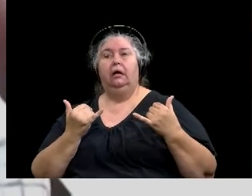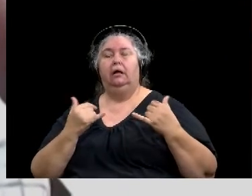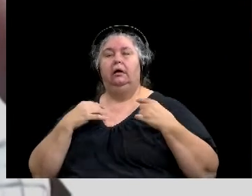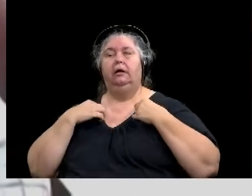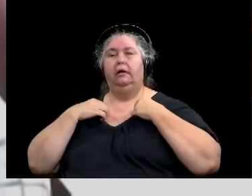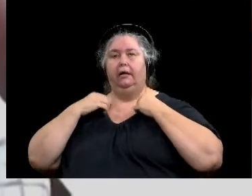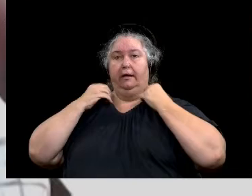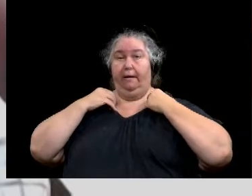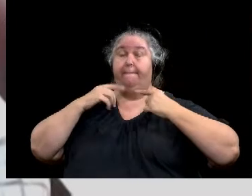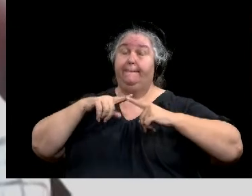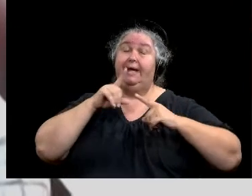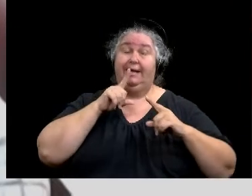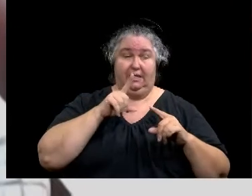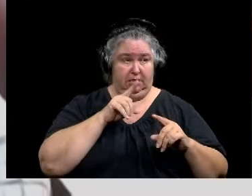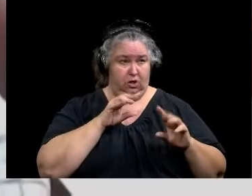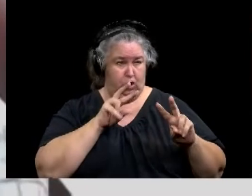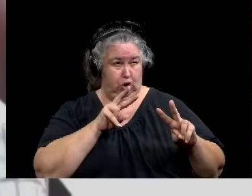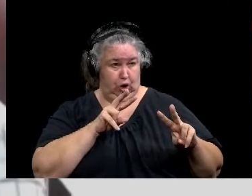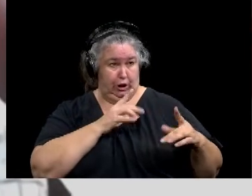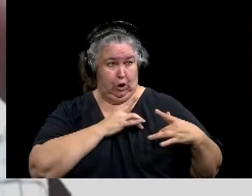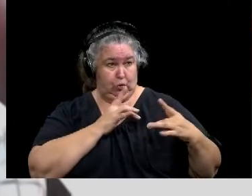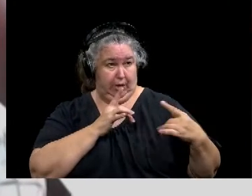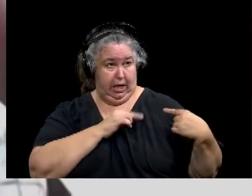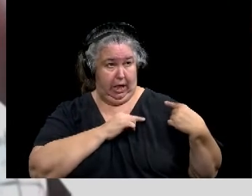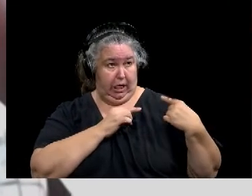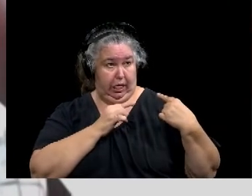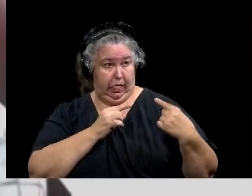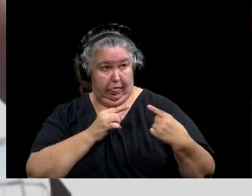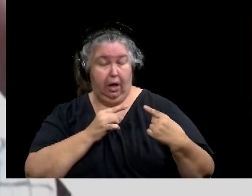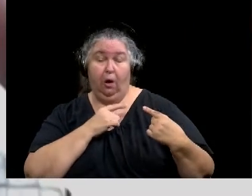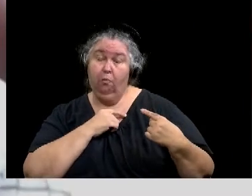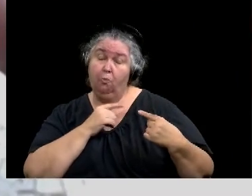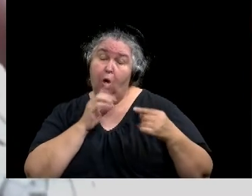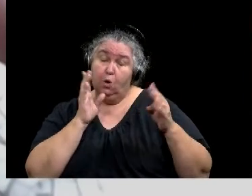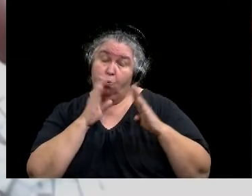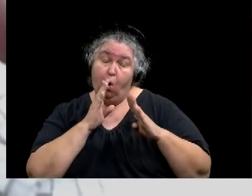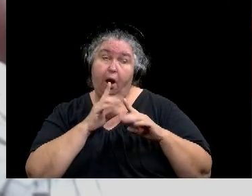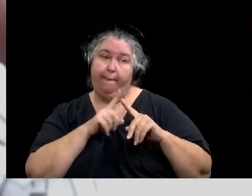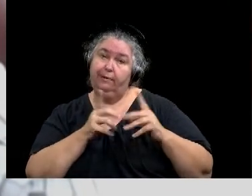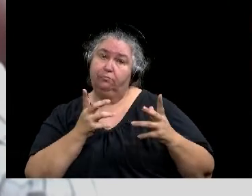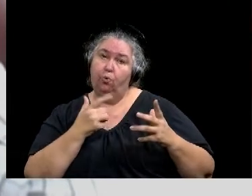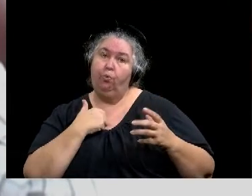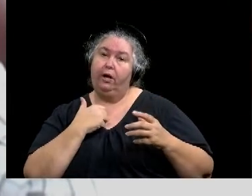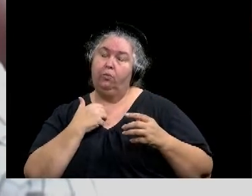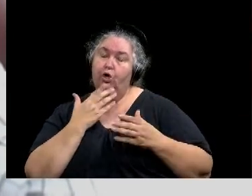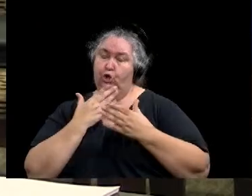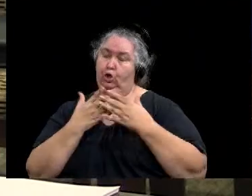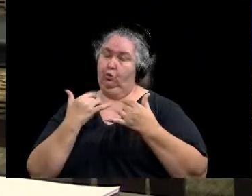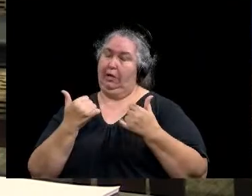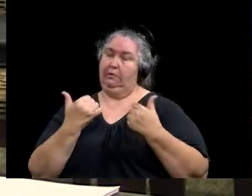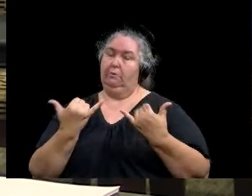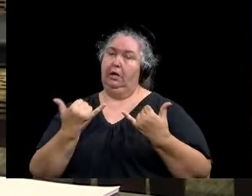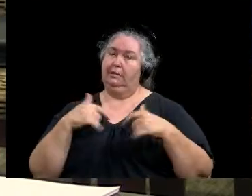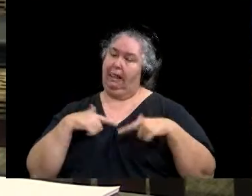desde el día de hoy y podemos ver como hemos visto en los días atrás